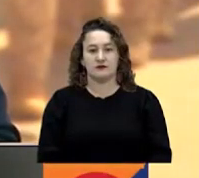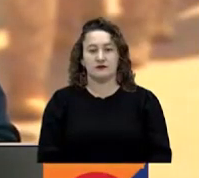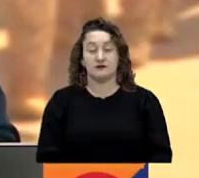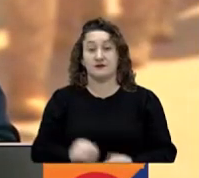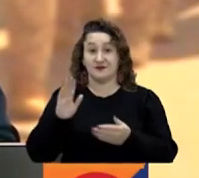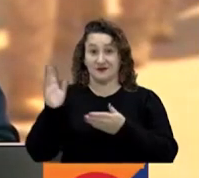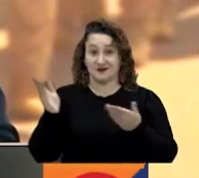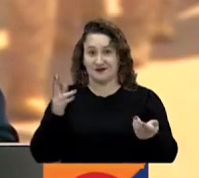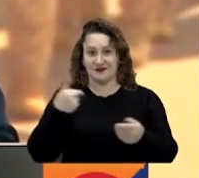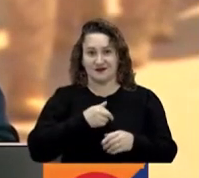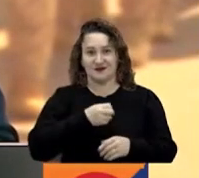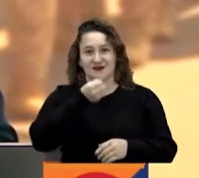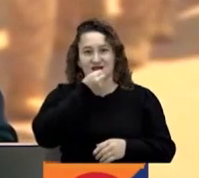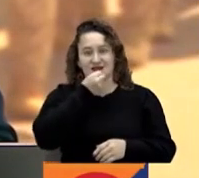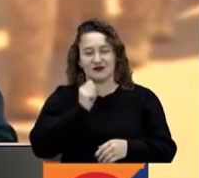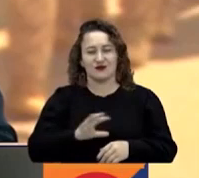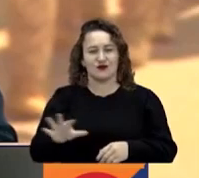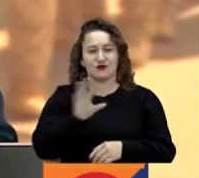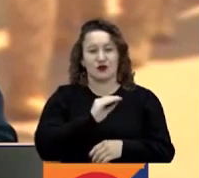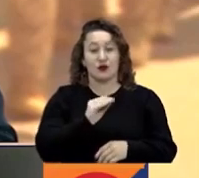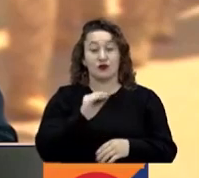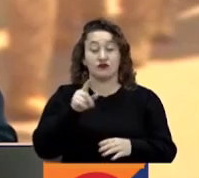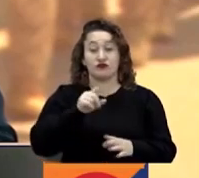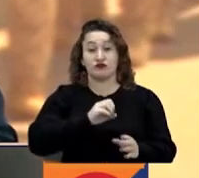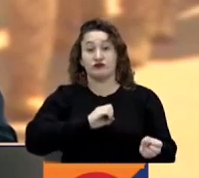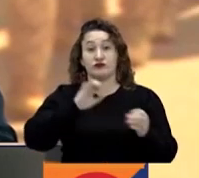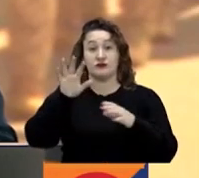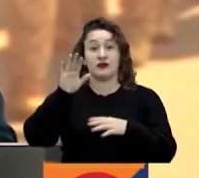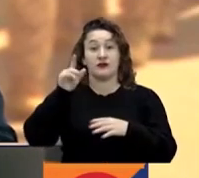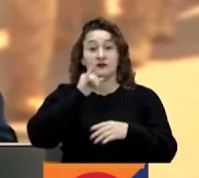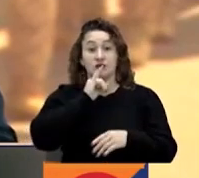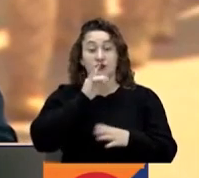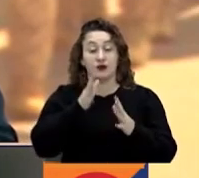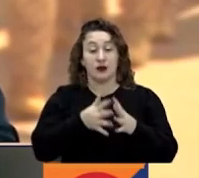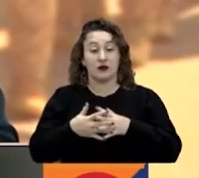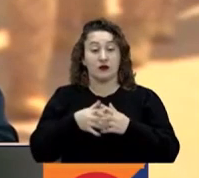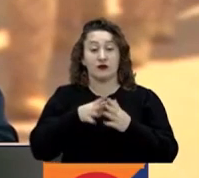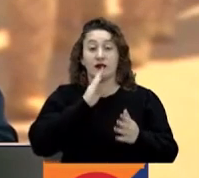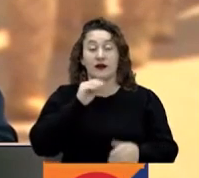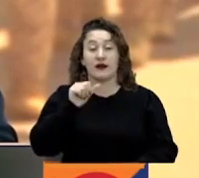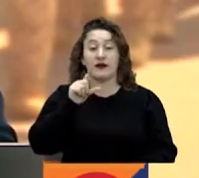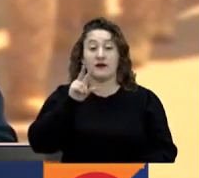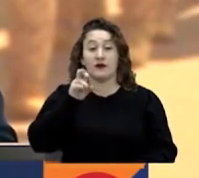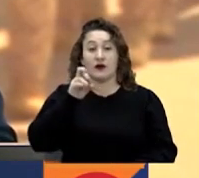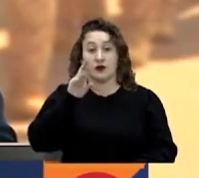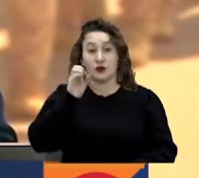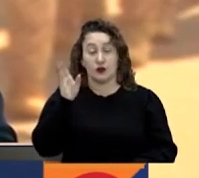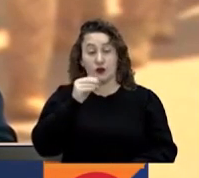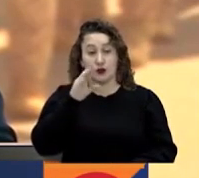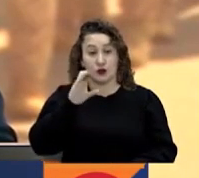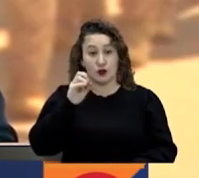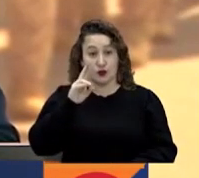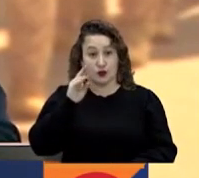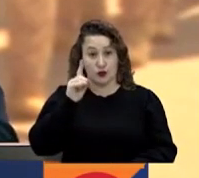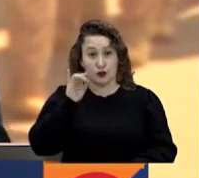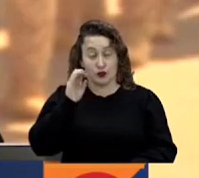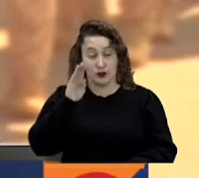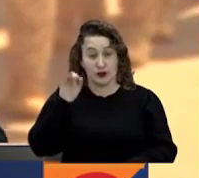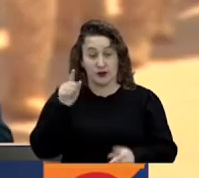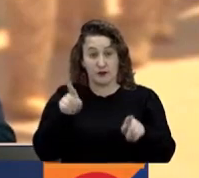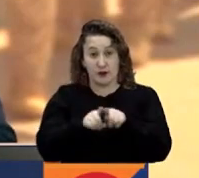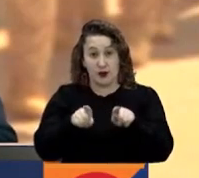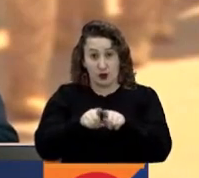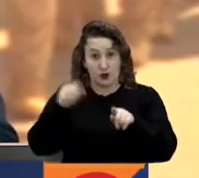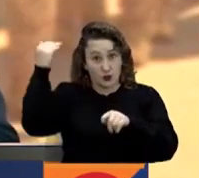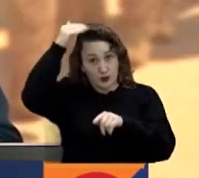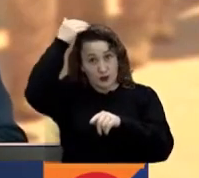Bienvenidos, somos el noticiero de todos. Fue extraditado a los Estados Unidos Álvaro Córdoba, el hermano de la senadora Piedad Córdoba. ¿Cómo fue